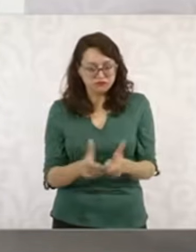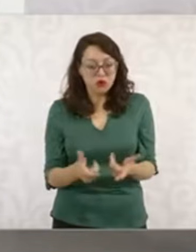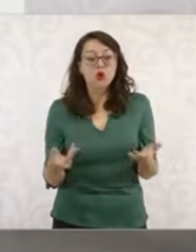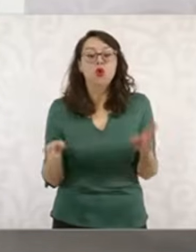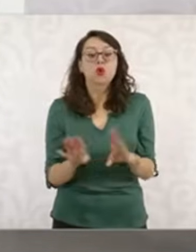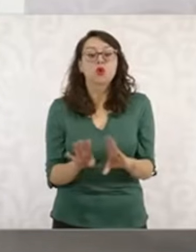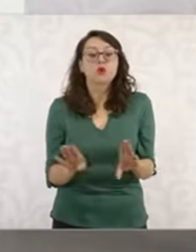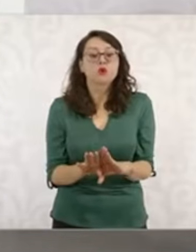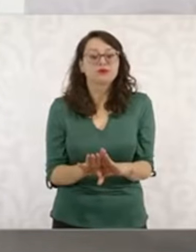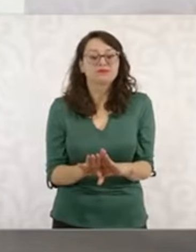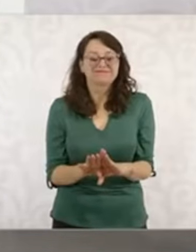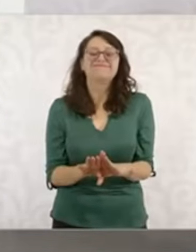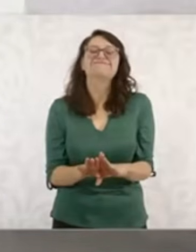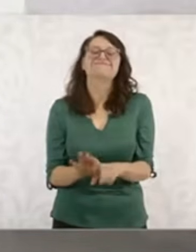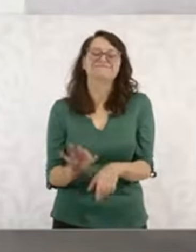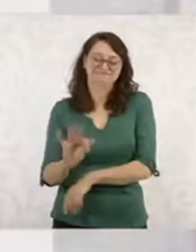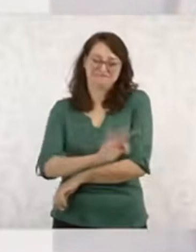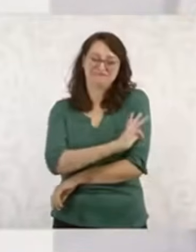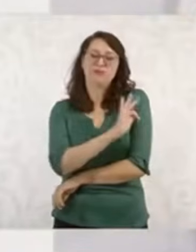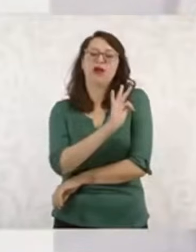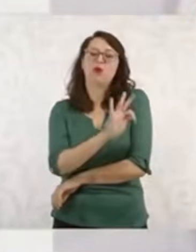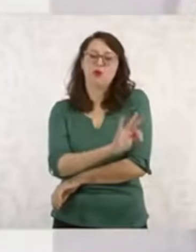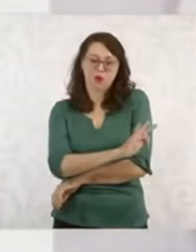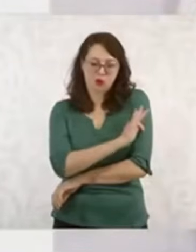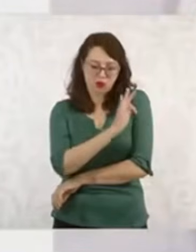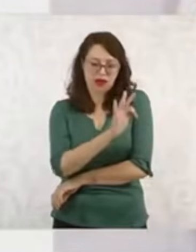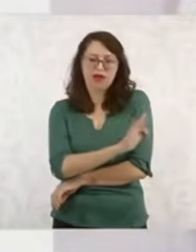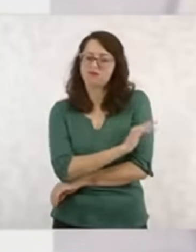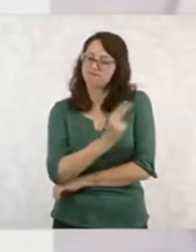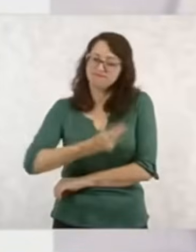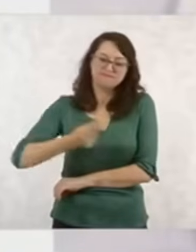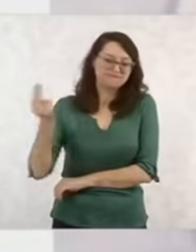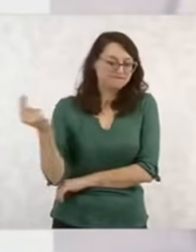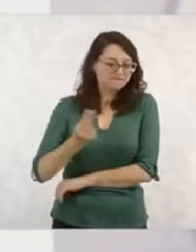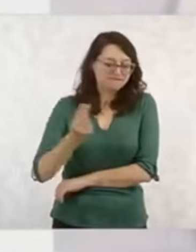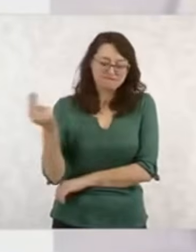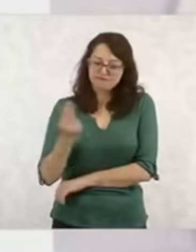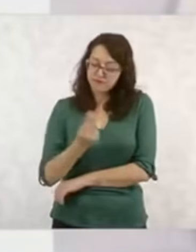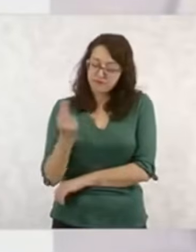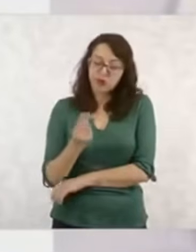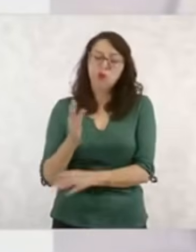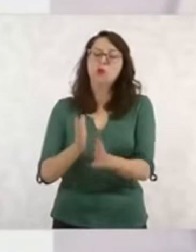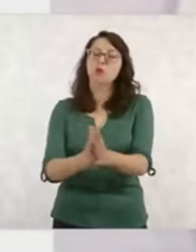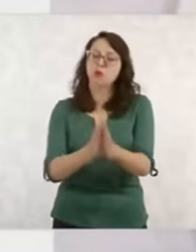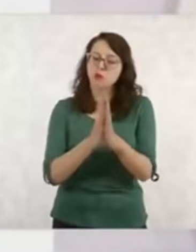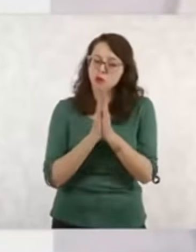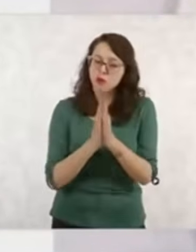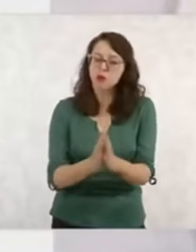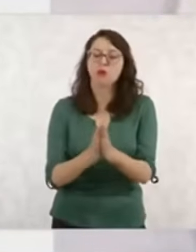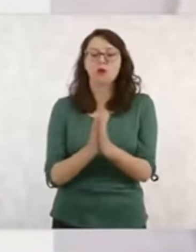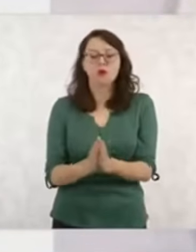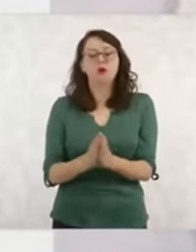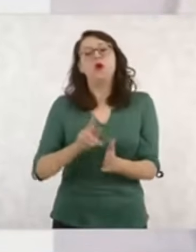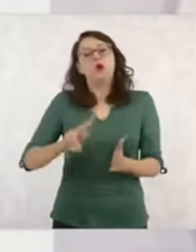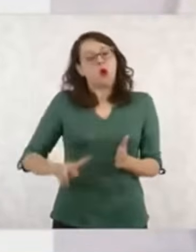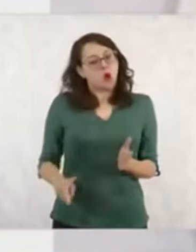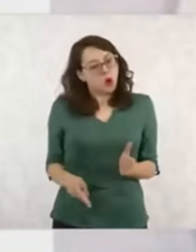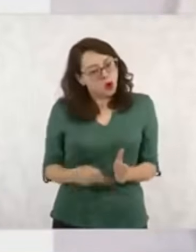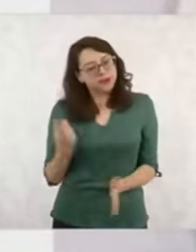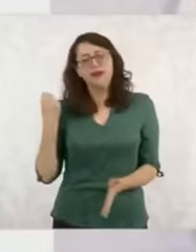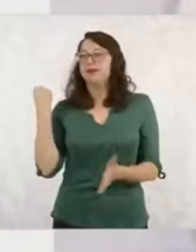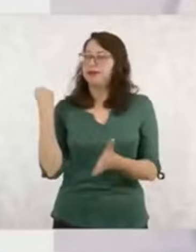es precisamente con la vacunación. Y venimos insistiendo en que la vacunación es la